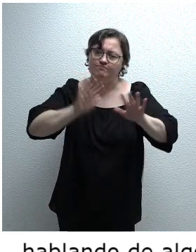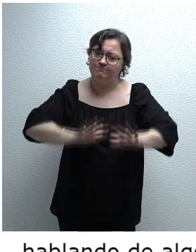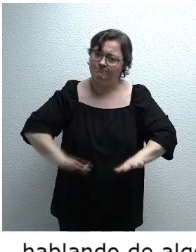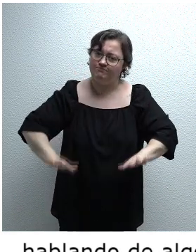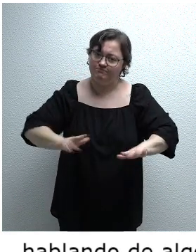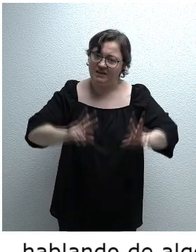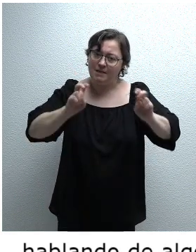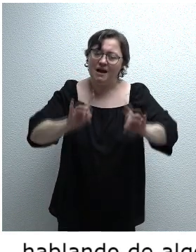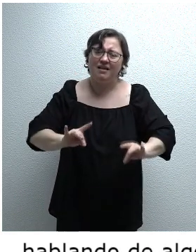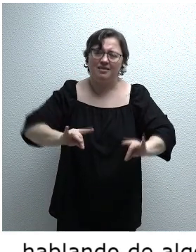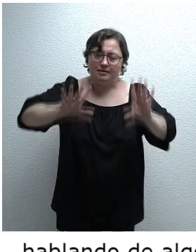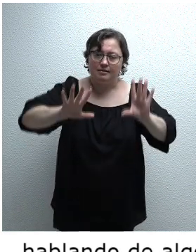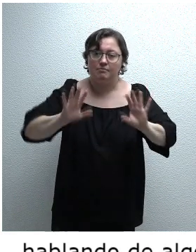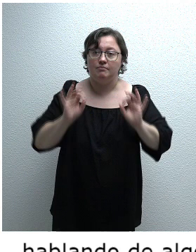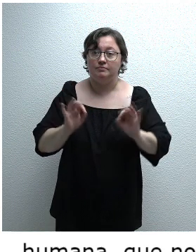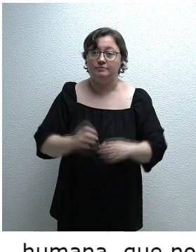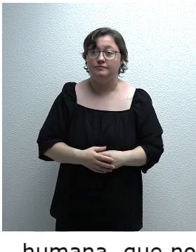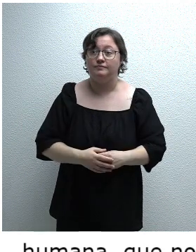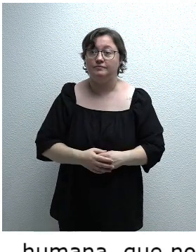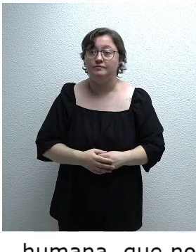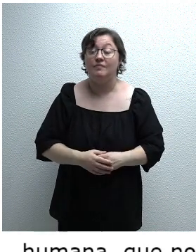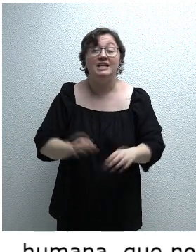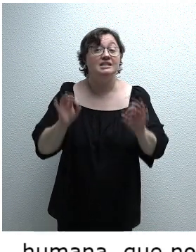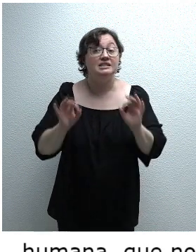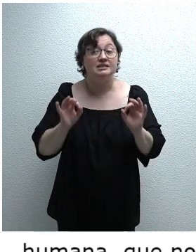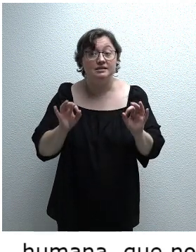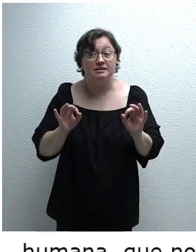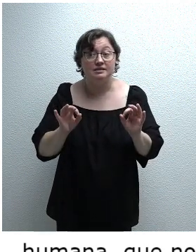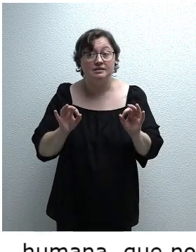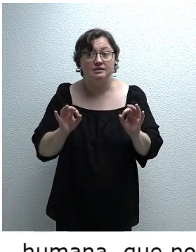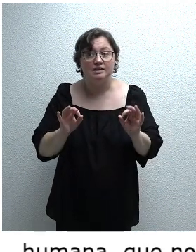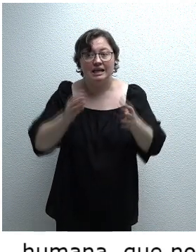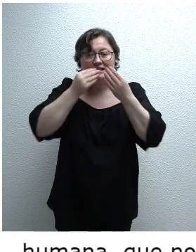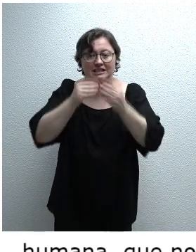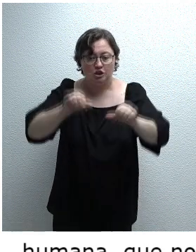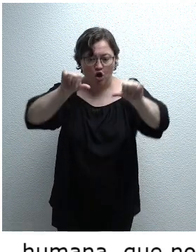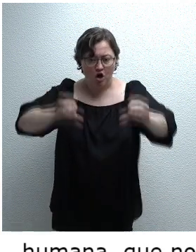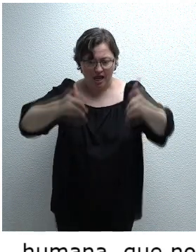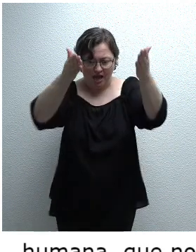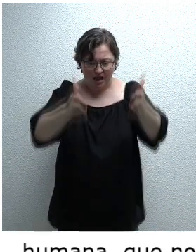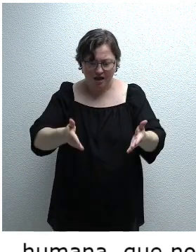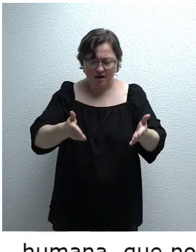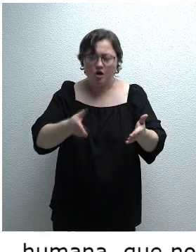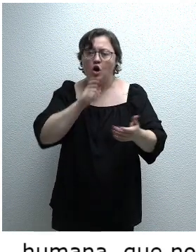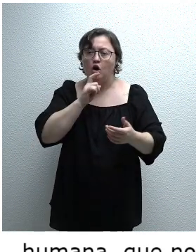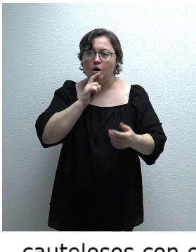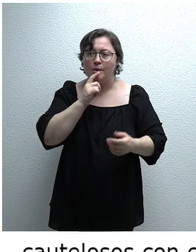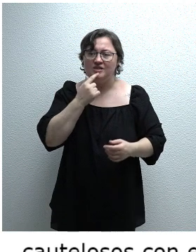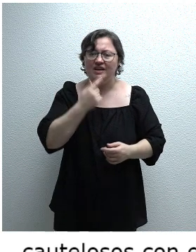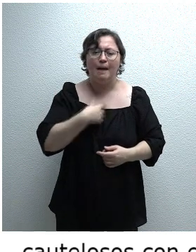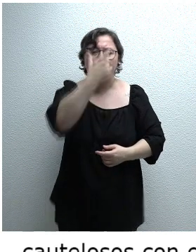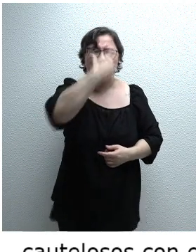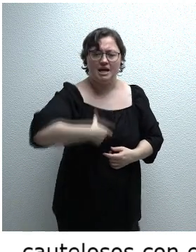de cuestiones. Muy bien. Y sobre todo la historia de vida de la persona, no